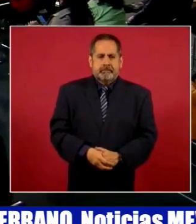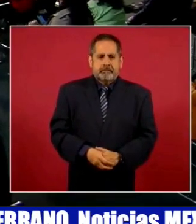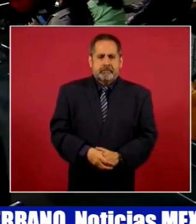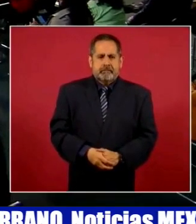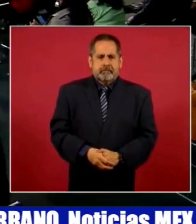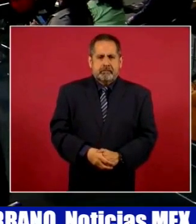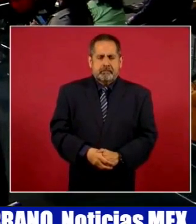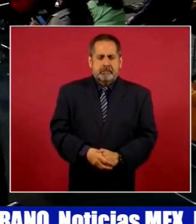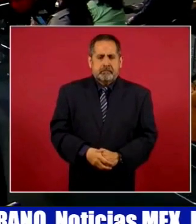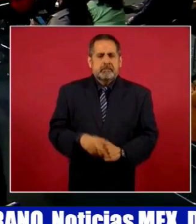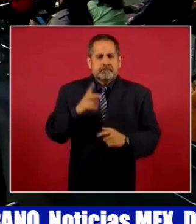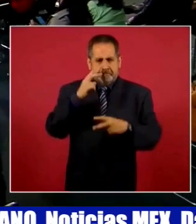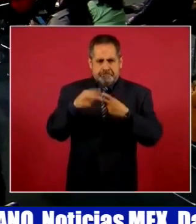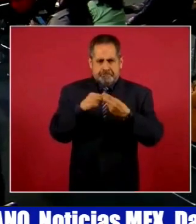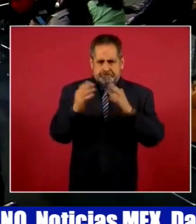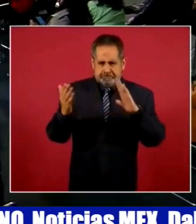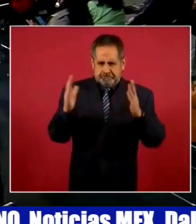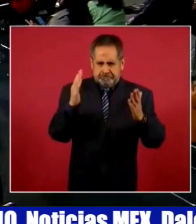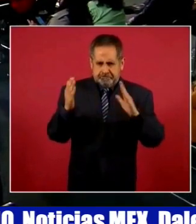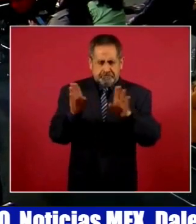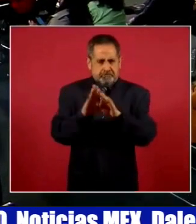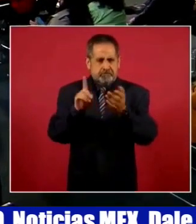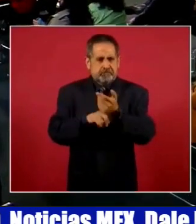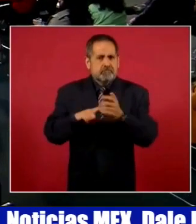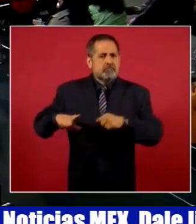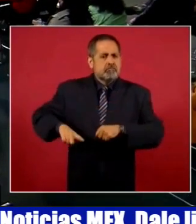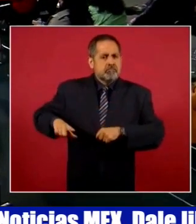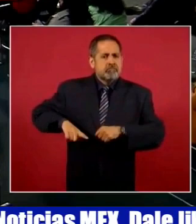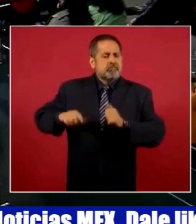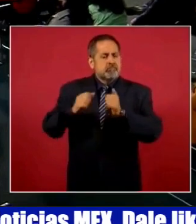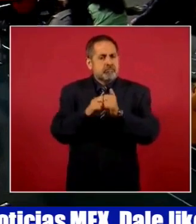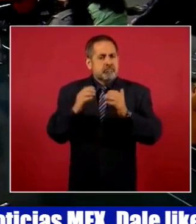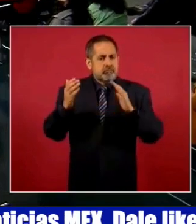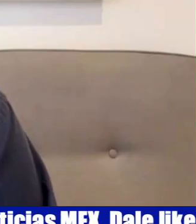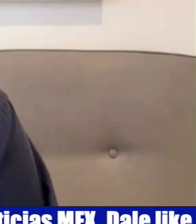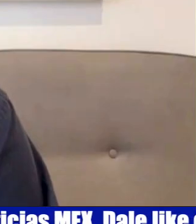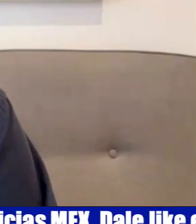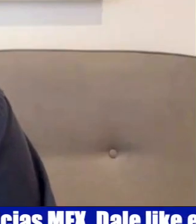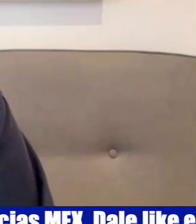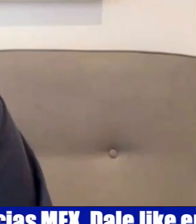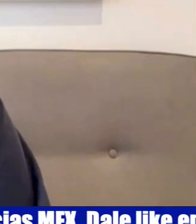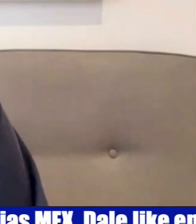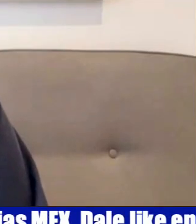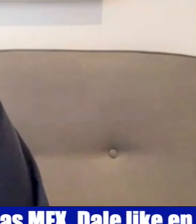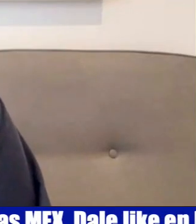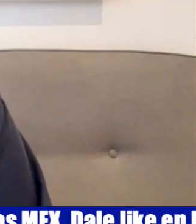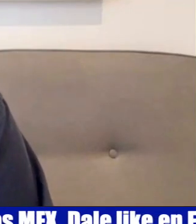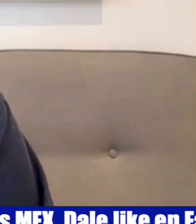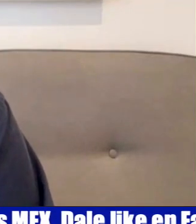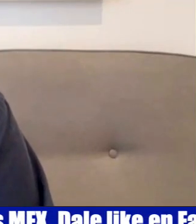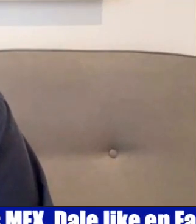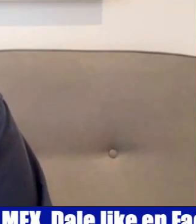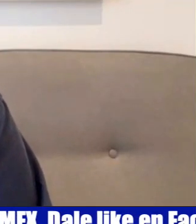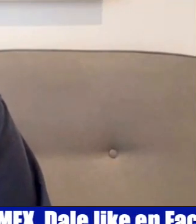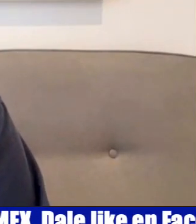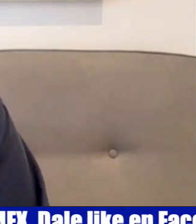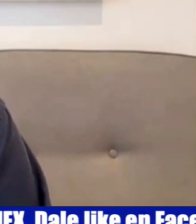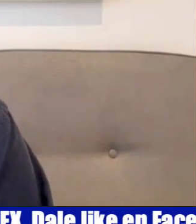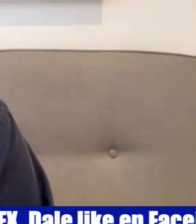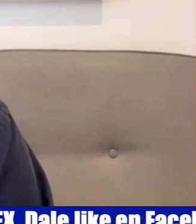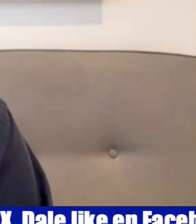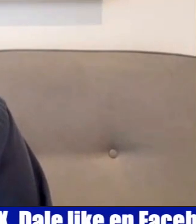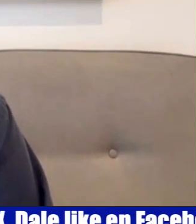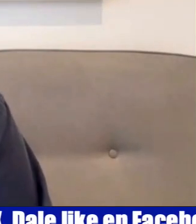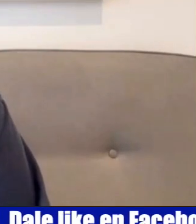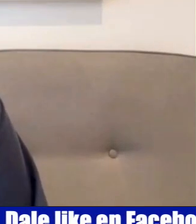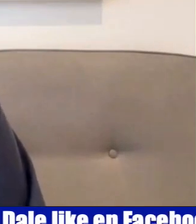Sí, vamos a comparar gobierno con pues gobierno. Ahí está el intercambio inicial entre el presidente Andrés Manuel López Obrador